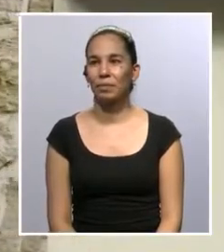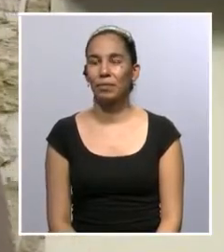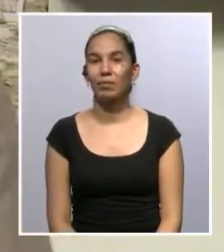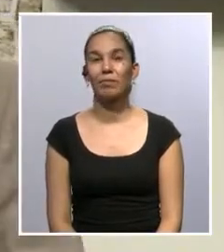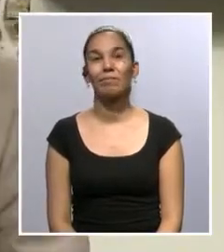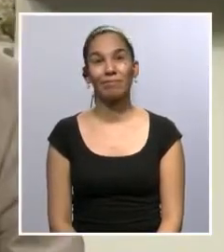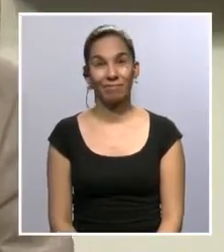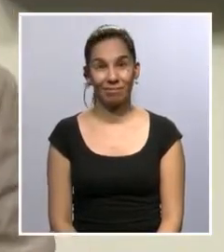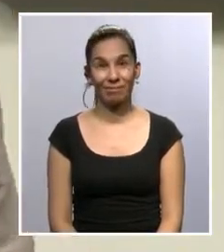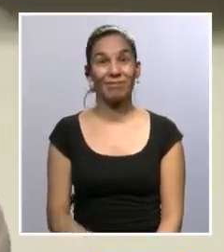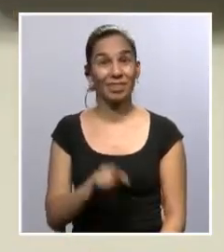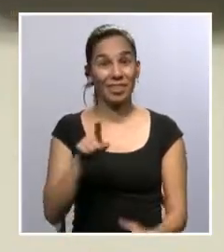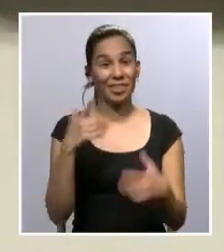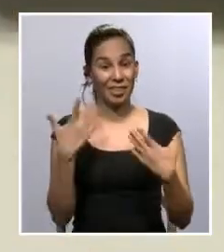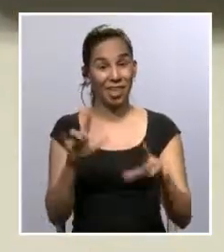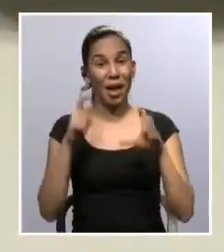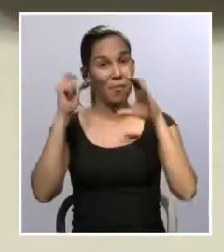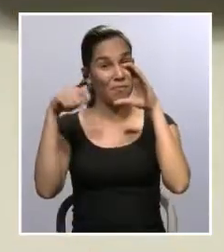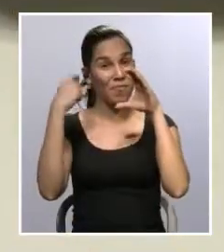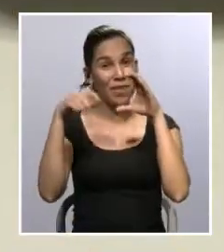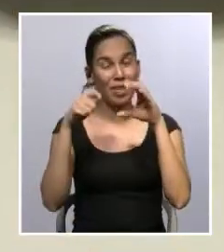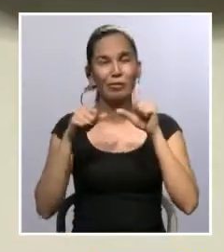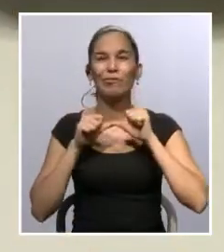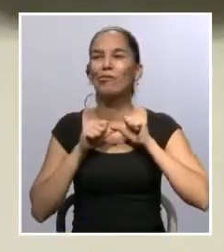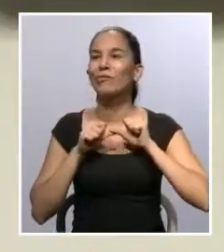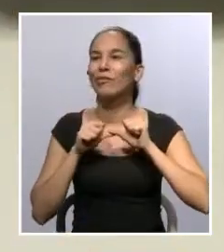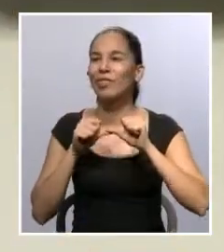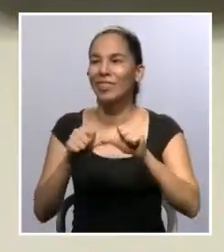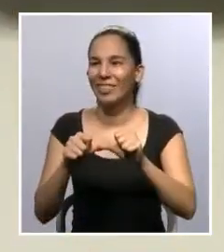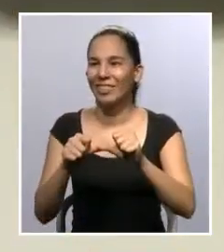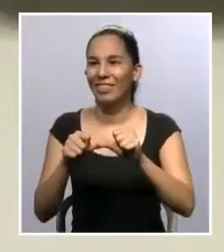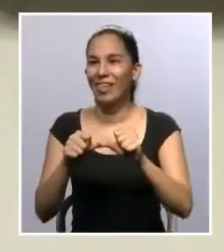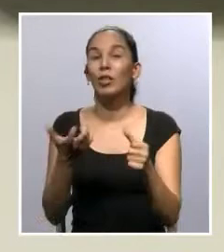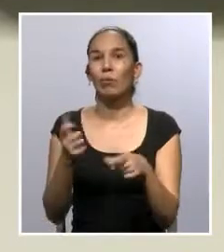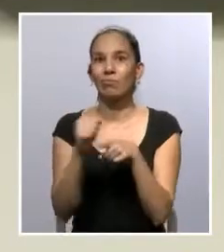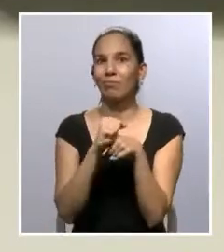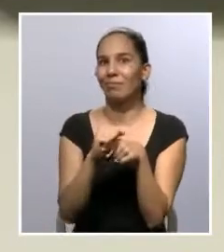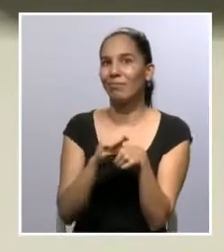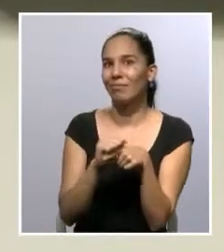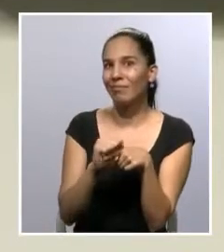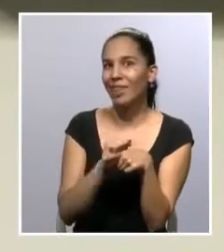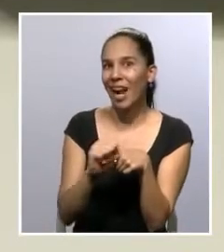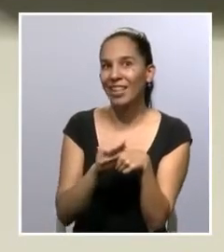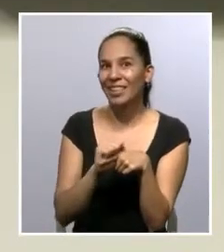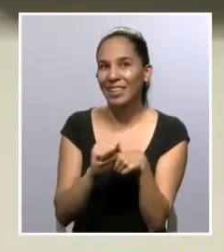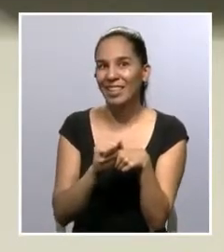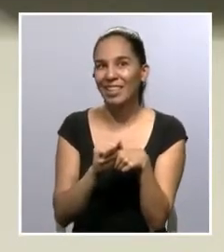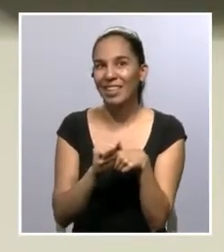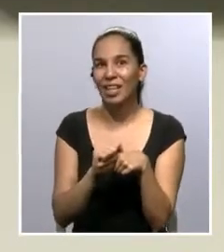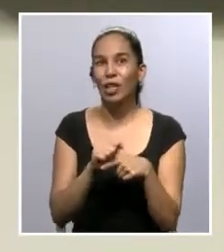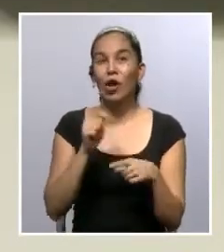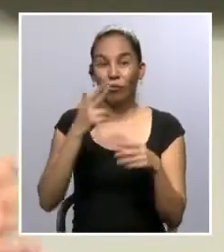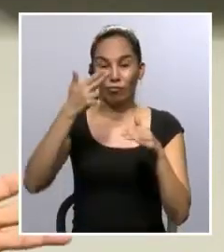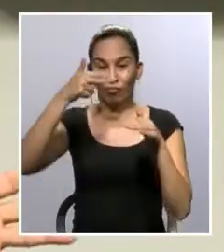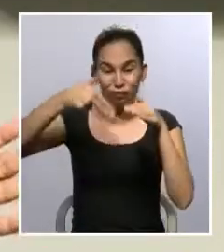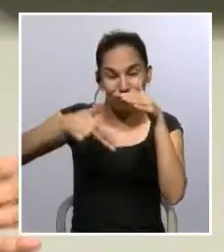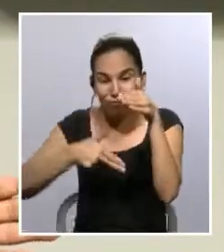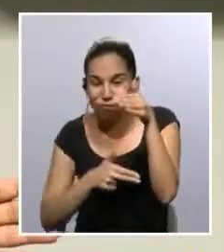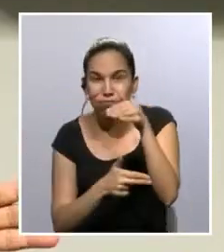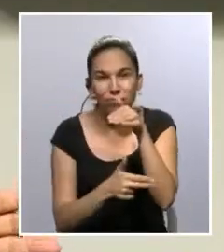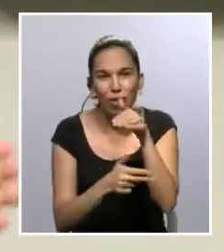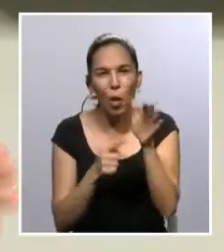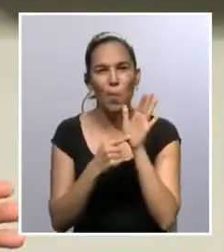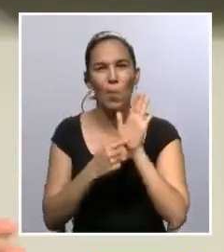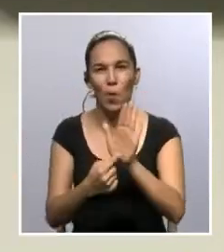Bueno, después de esta cápsula, vamos a seguir con la parte ya práctica de lo que es el submarino, esta